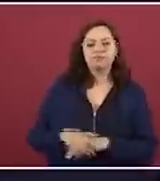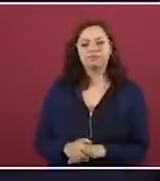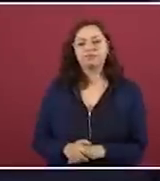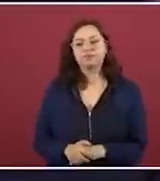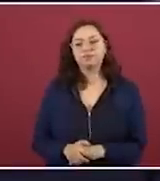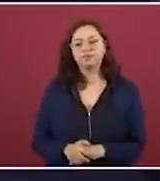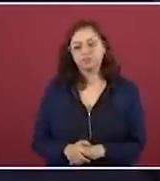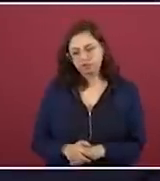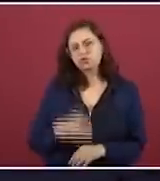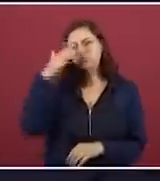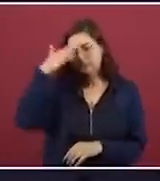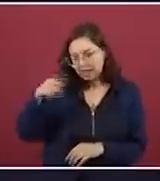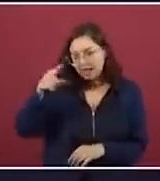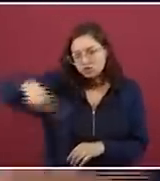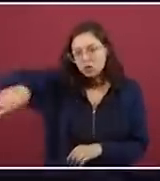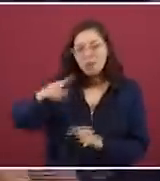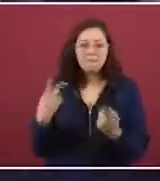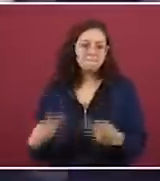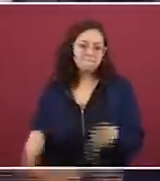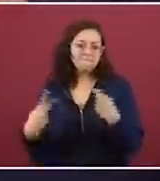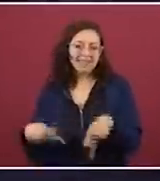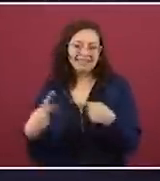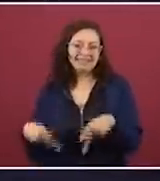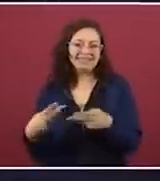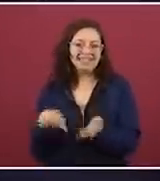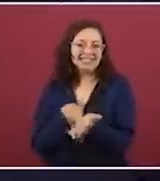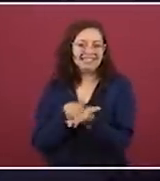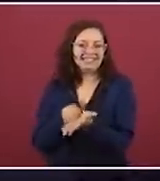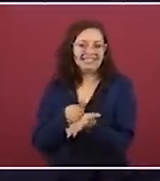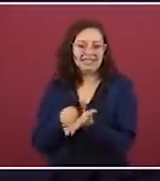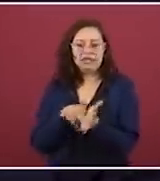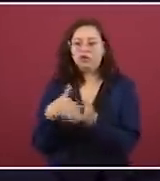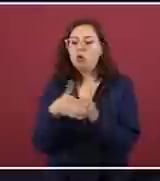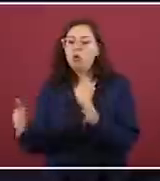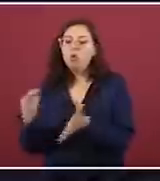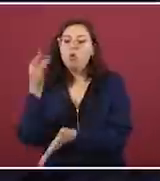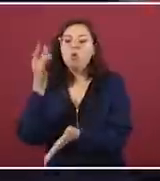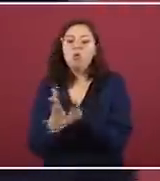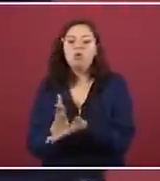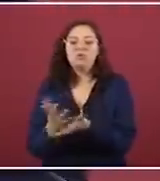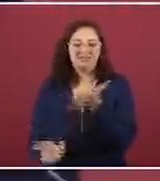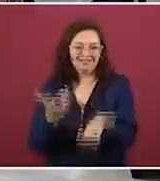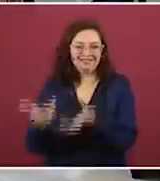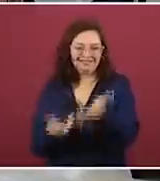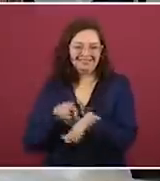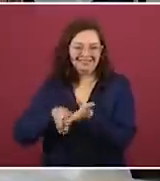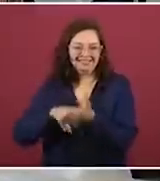compra carbón, pero que se les dio un contrato nada más de 3 meses, que quieren